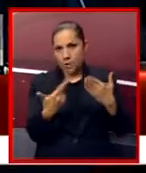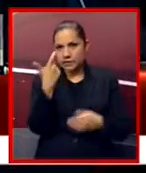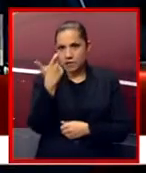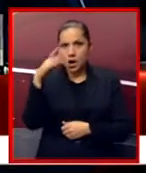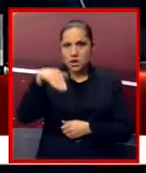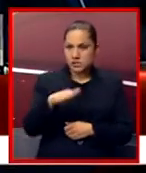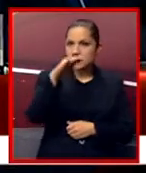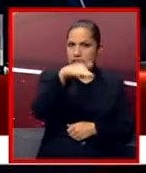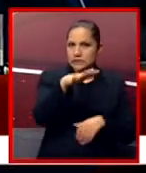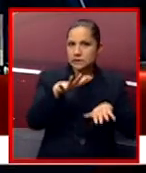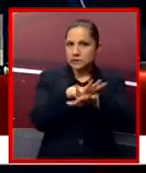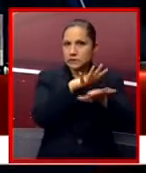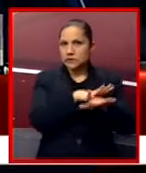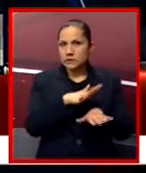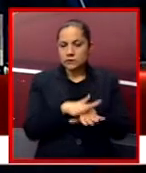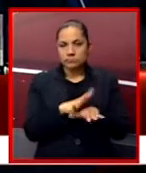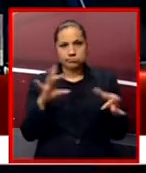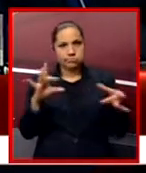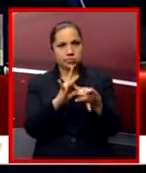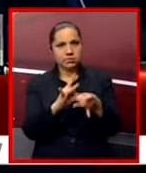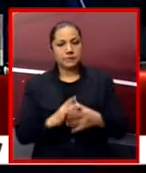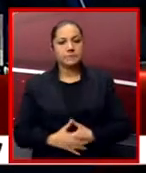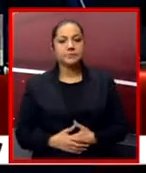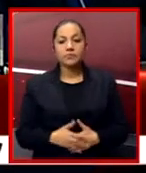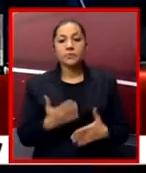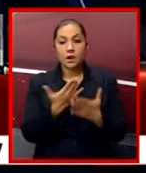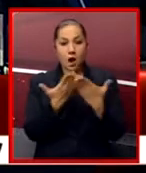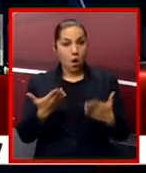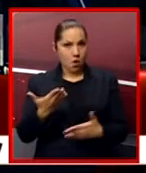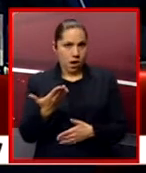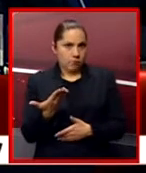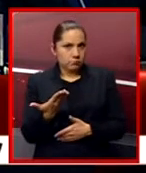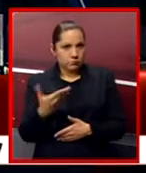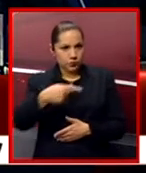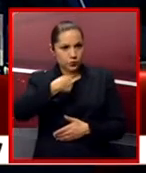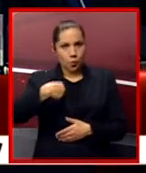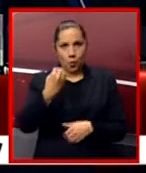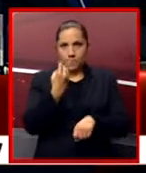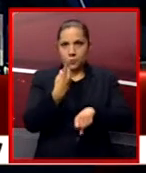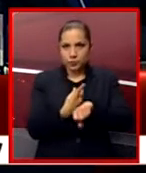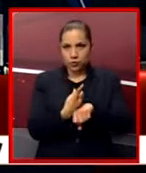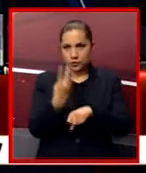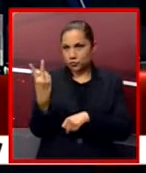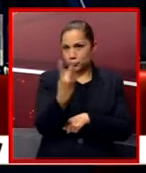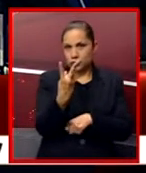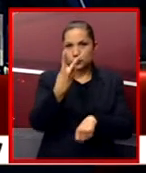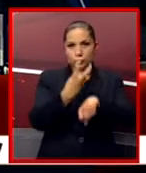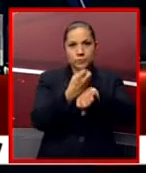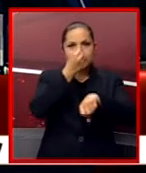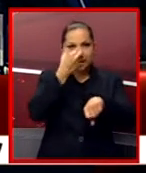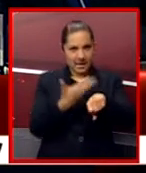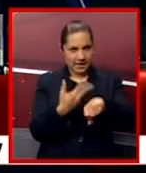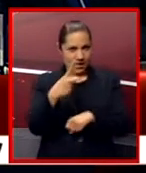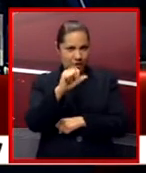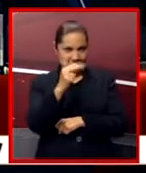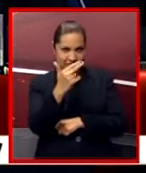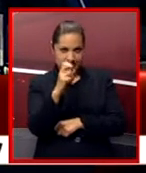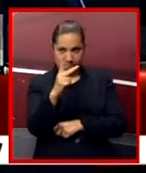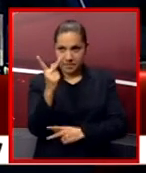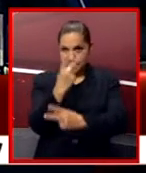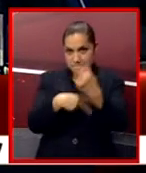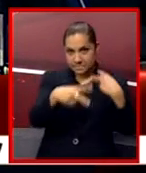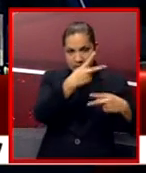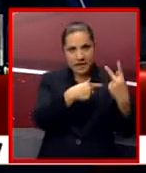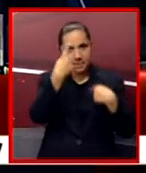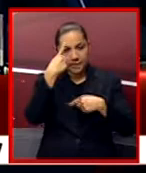No siempre se tiene la oportunidad de platicar con dos subsecretarios de Hacienda, se los agradecemos mucho. Yo creo